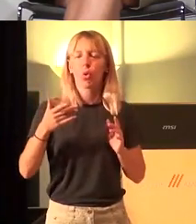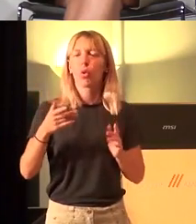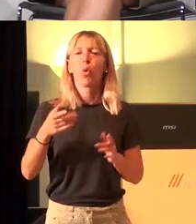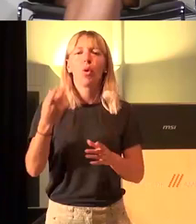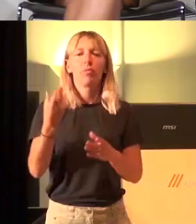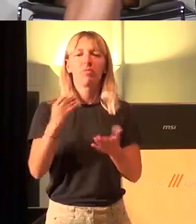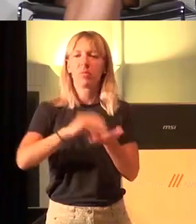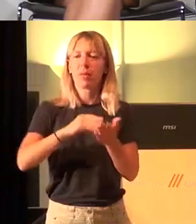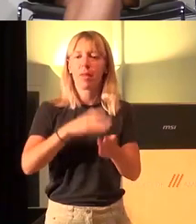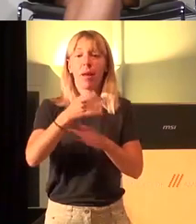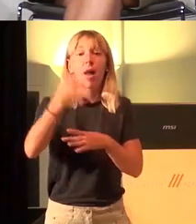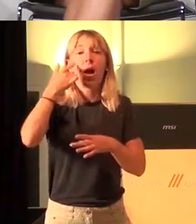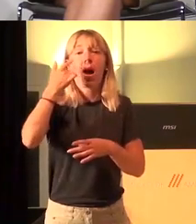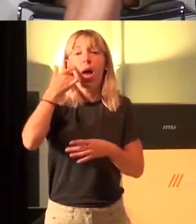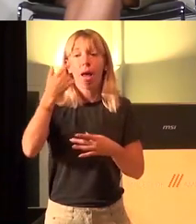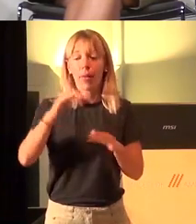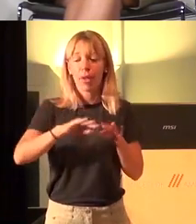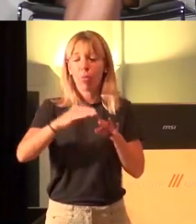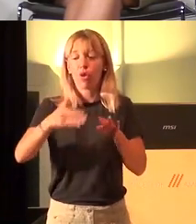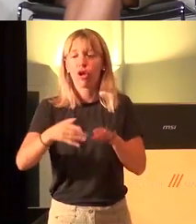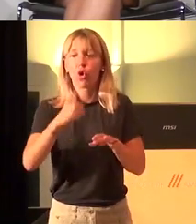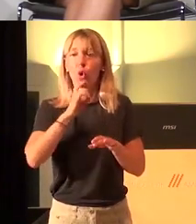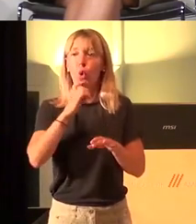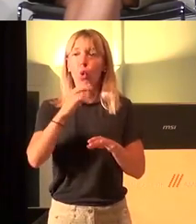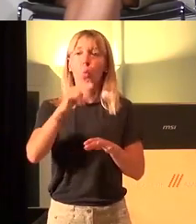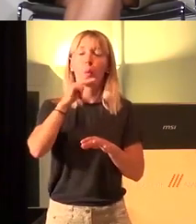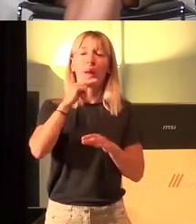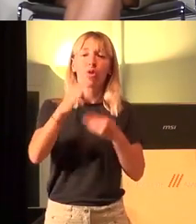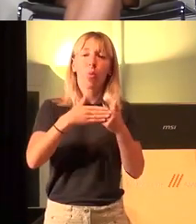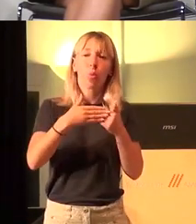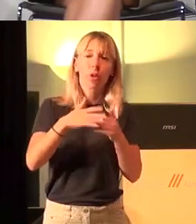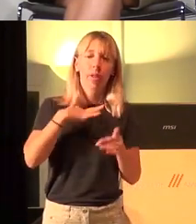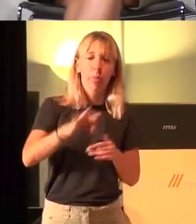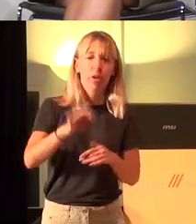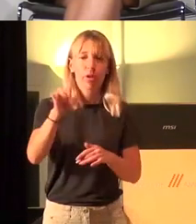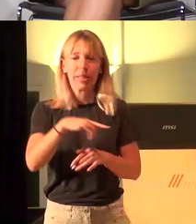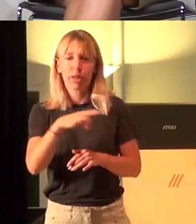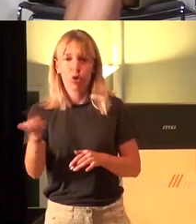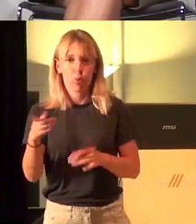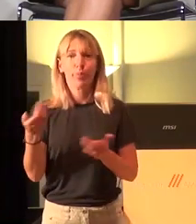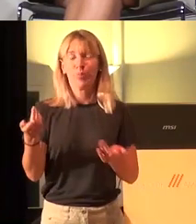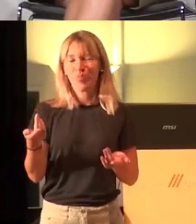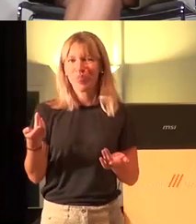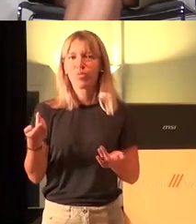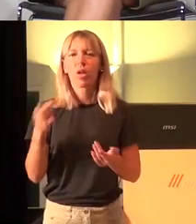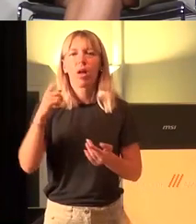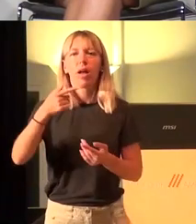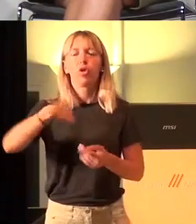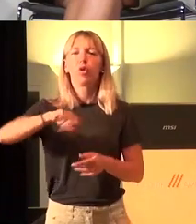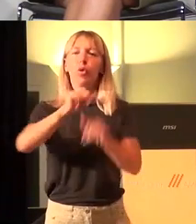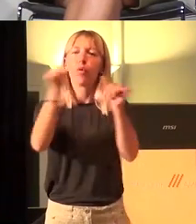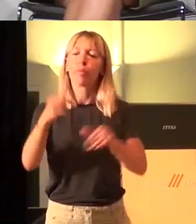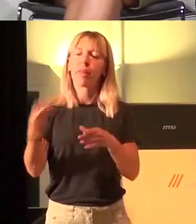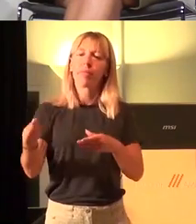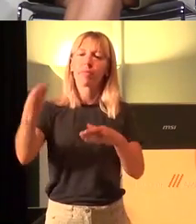uno va y dice a ver qué me encuentro, cómo está el bordillo, si el baño, la puerta me da o no me da. Entonces, para nosotros es una forma de